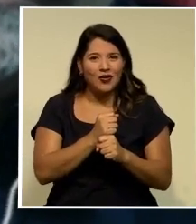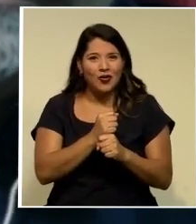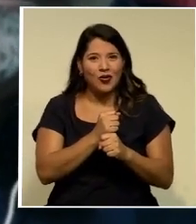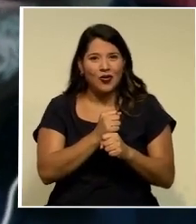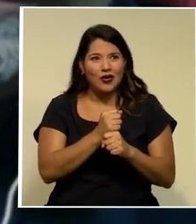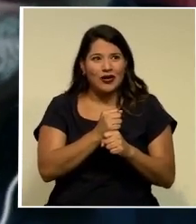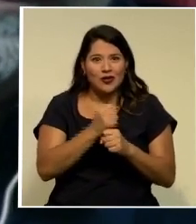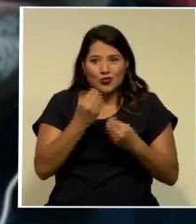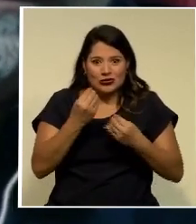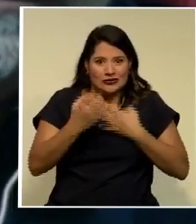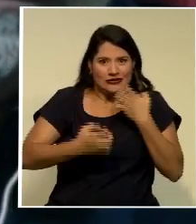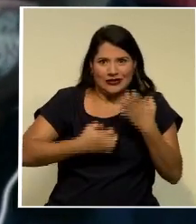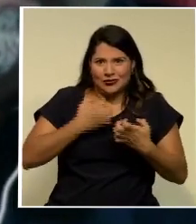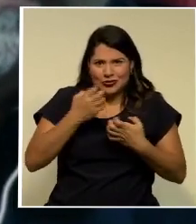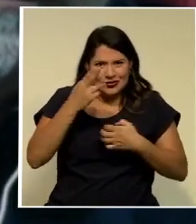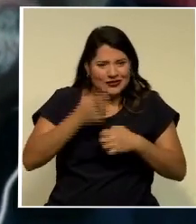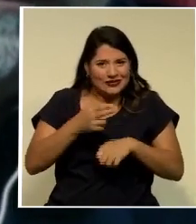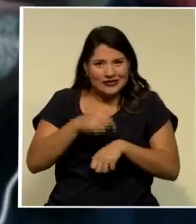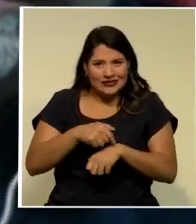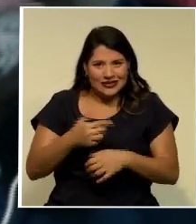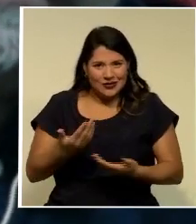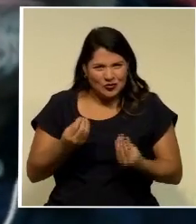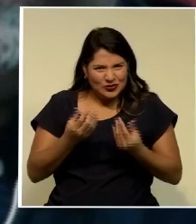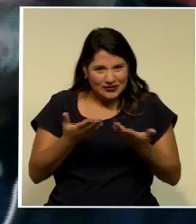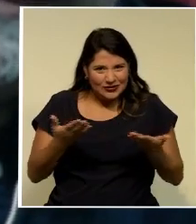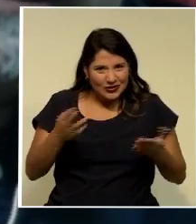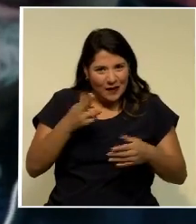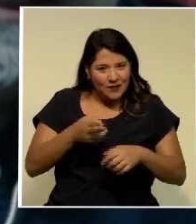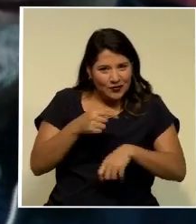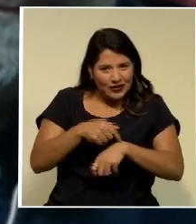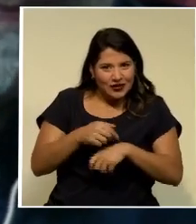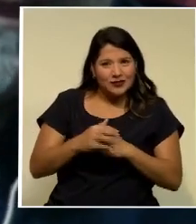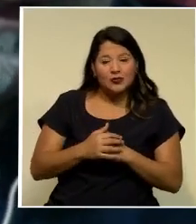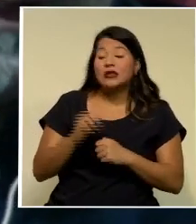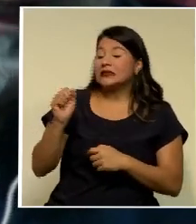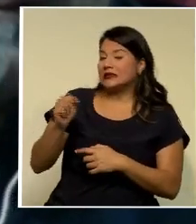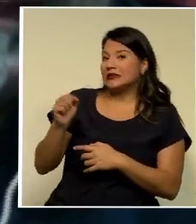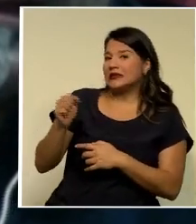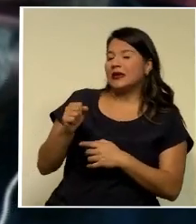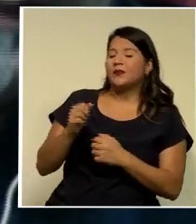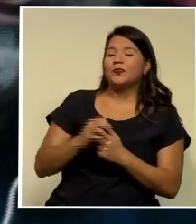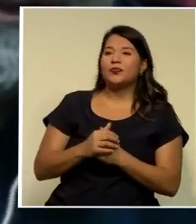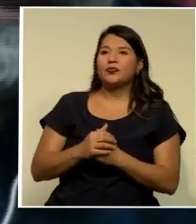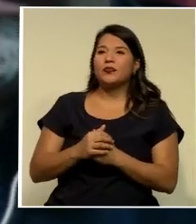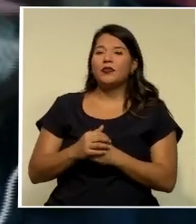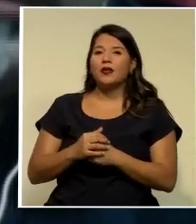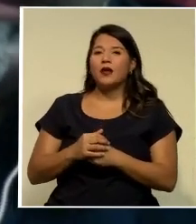de tanta adrenalina? Sí, vieras que la parte,